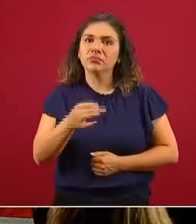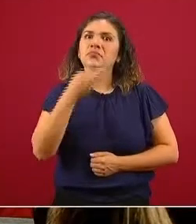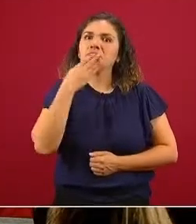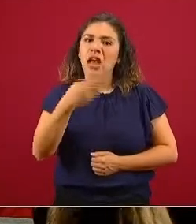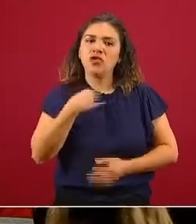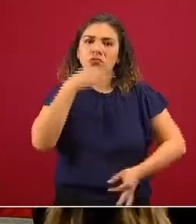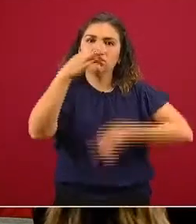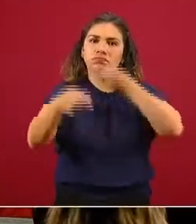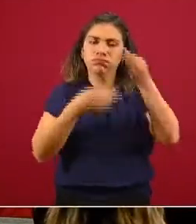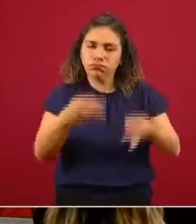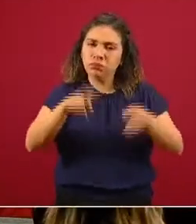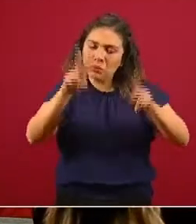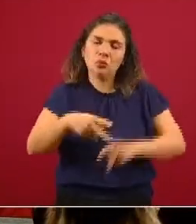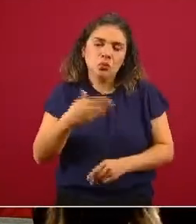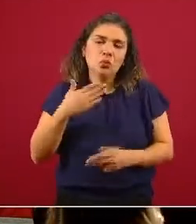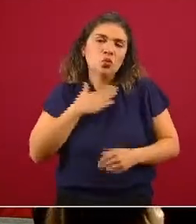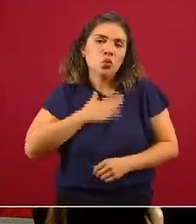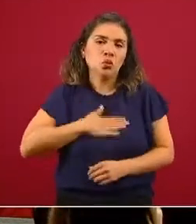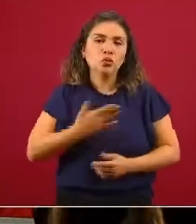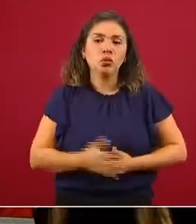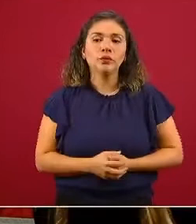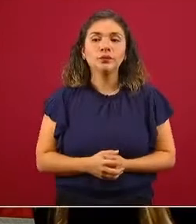de mención. La que sigue, por favor.